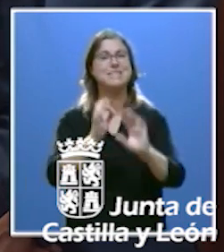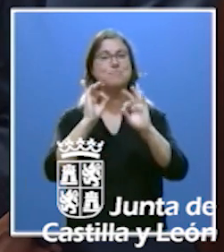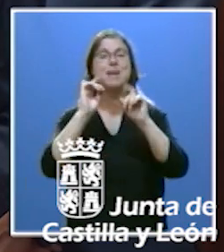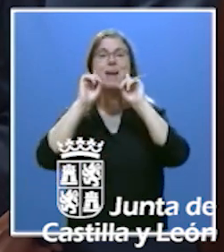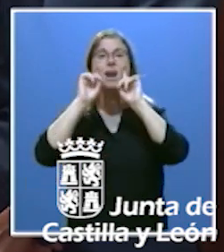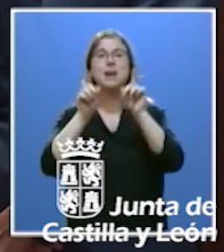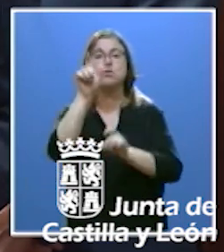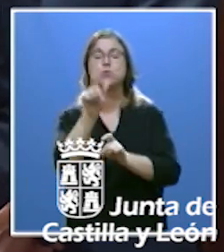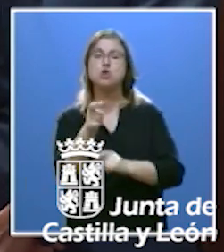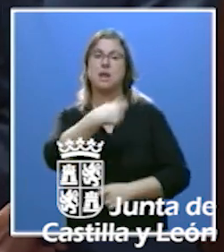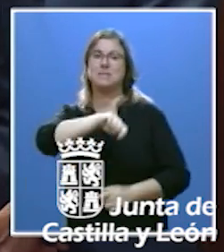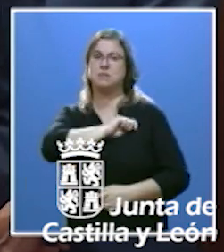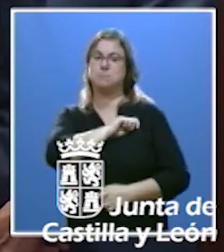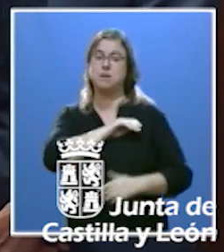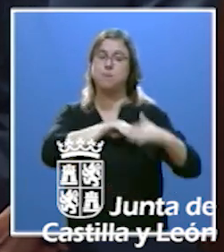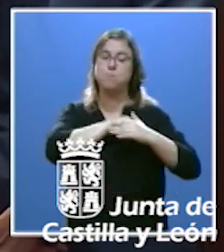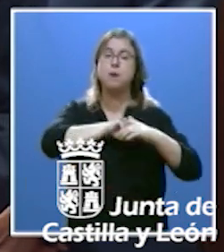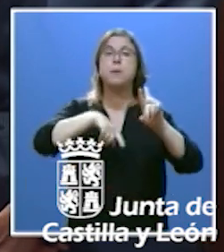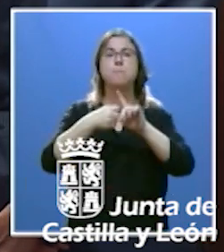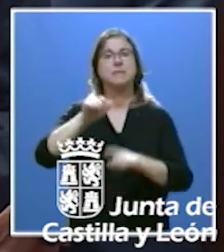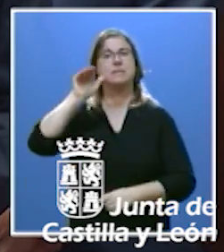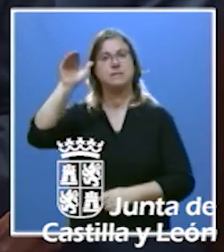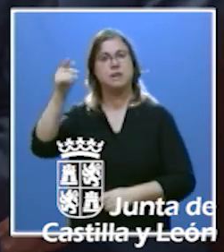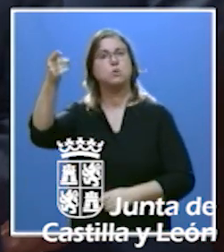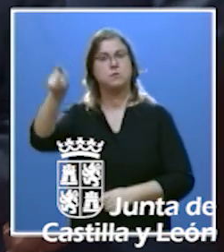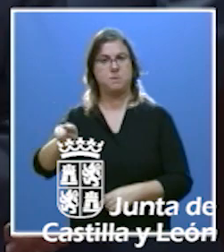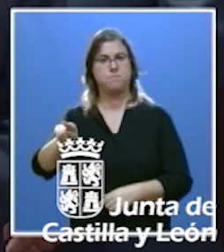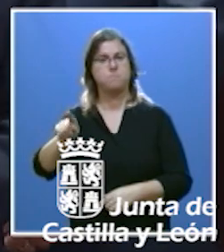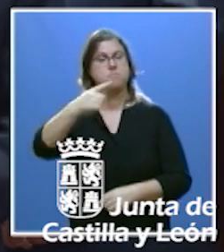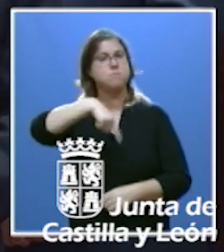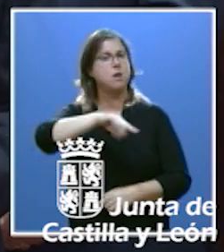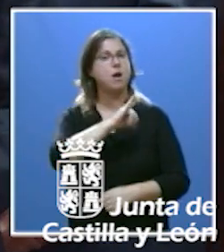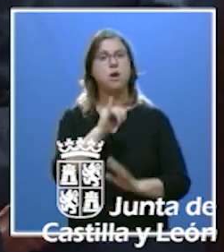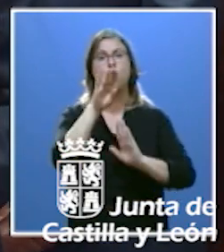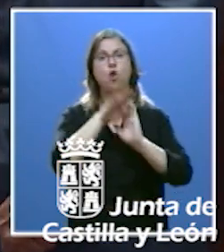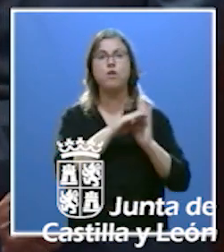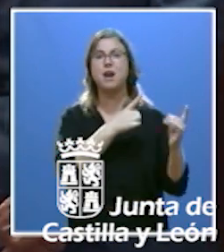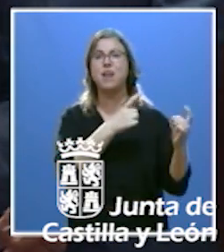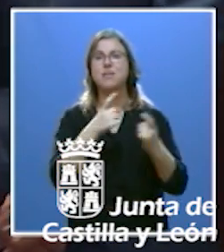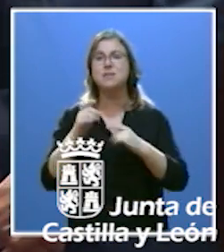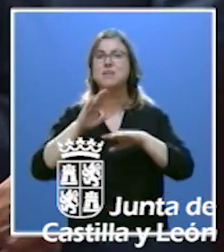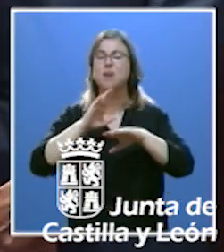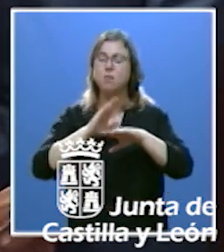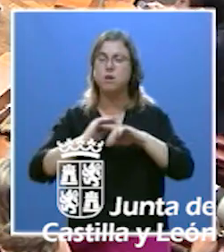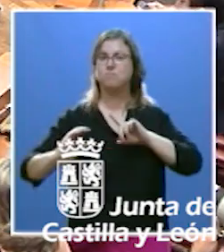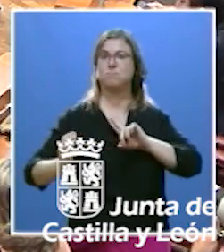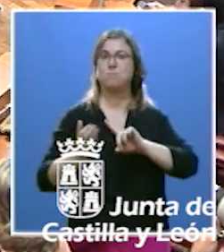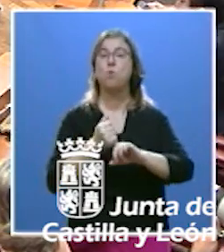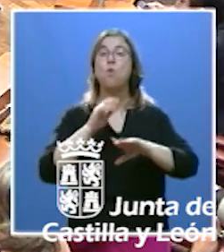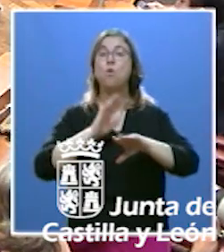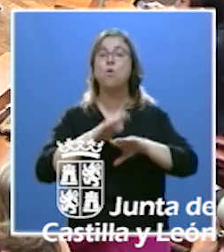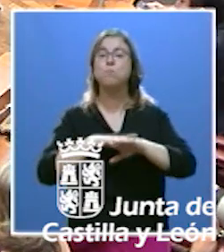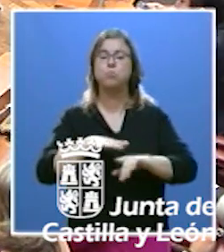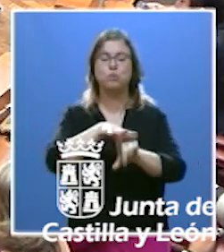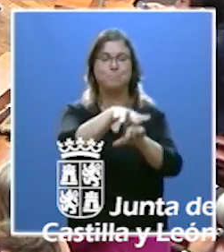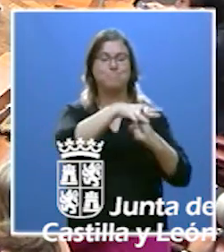los inversores nacionales e internacionales. Contamos con las condiciones necesarias para que así sea por nuestro